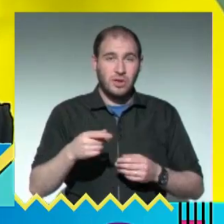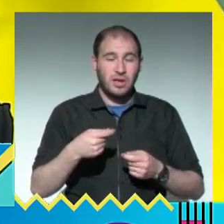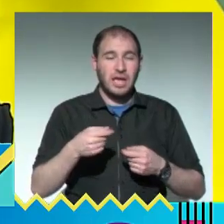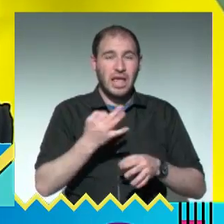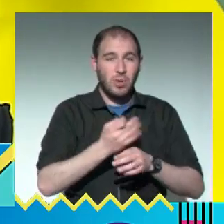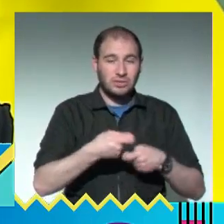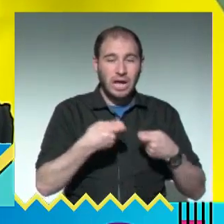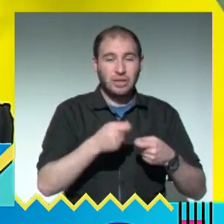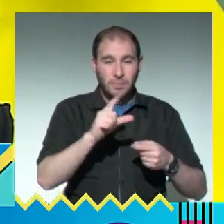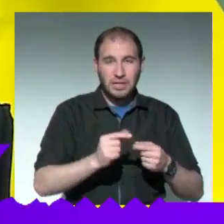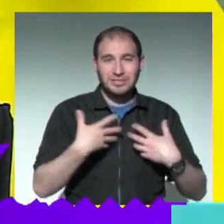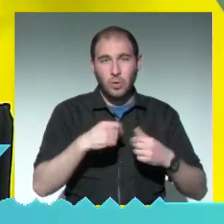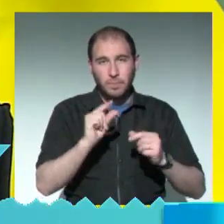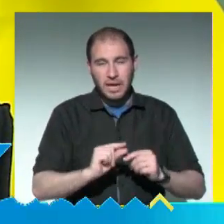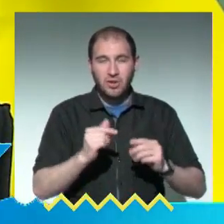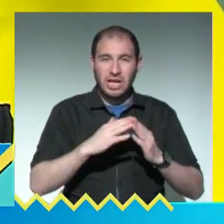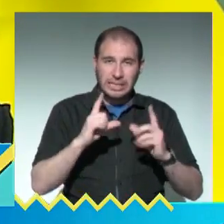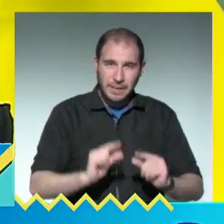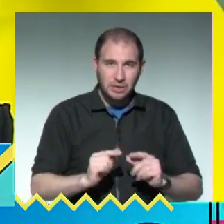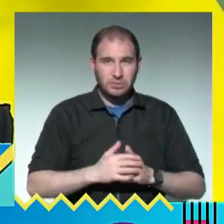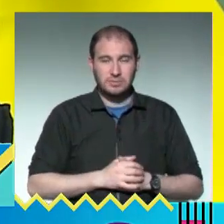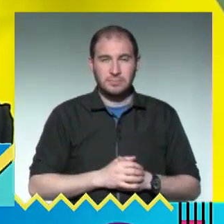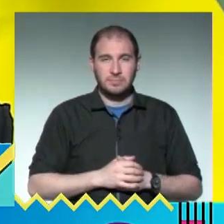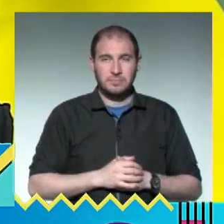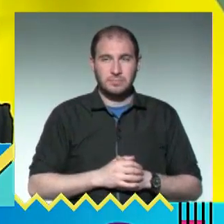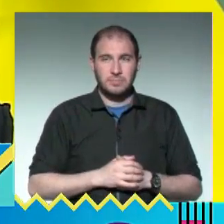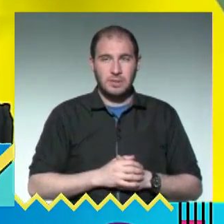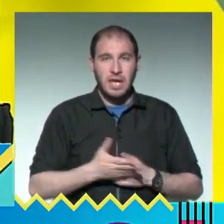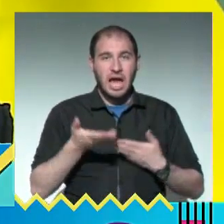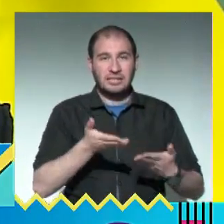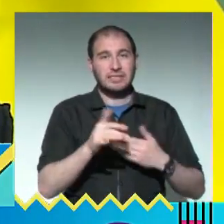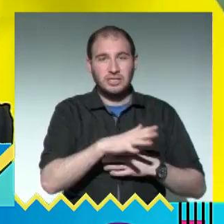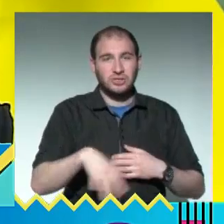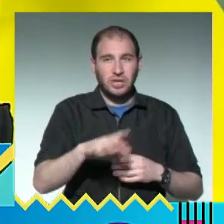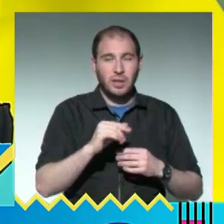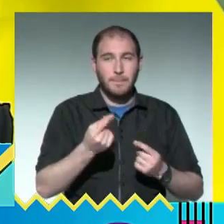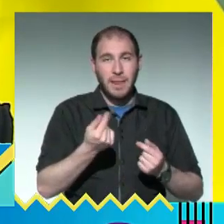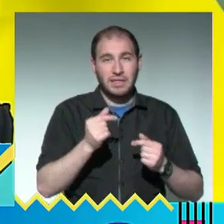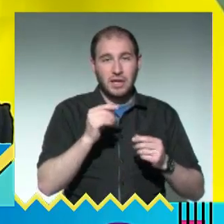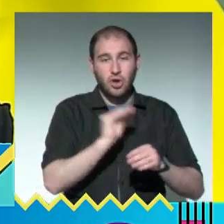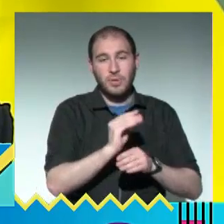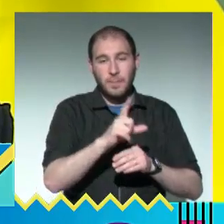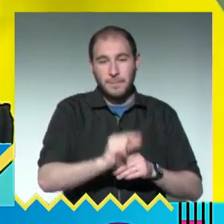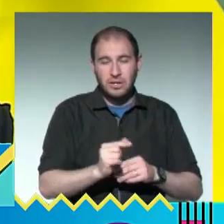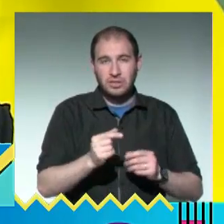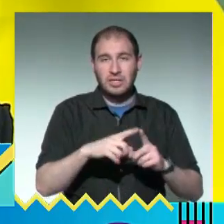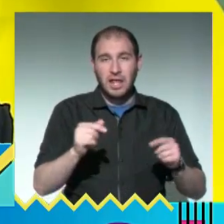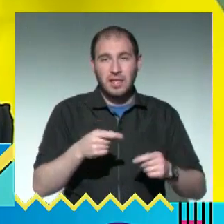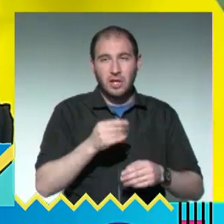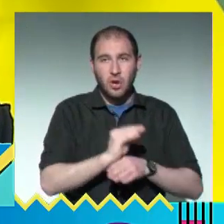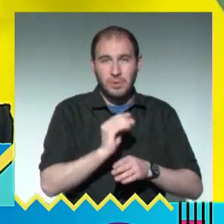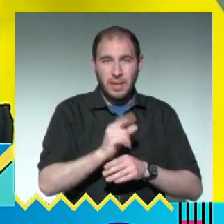en educación, en salud, en vivienda, en asistencia social, porque hay menos plata para comedores y tarjetas alimentarias